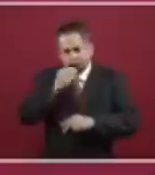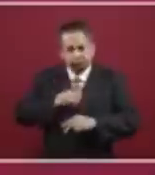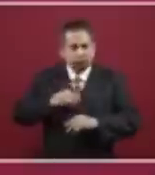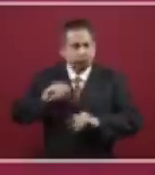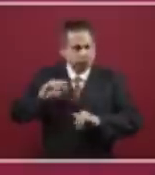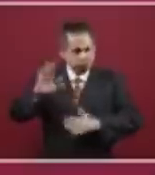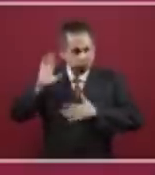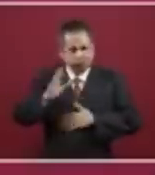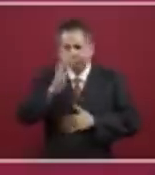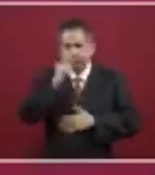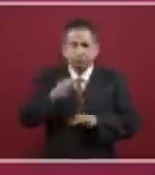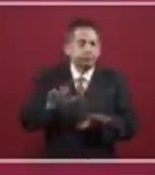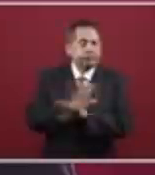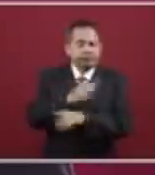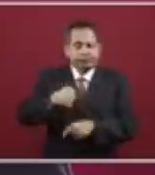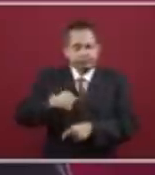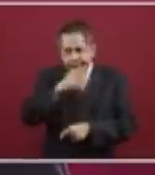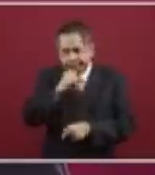inalterable